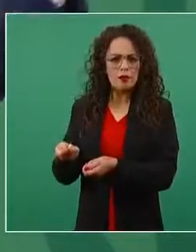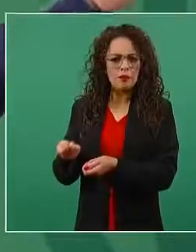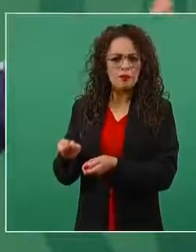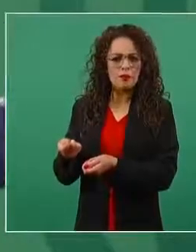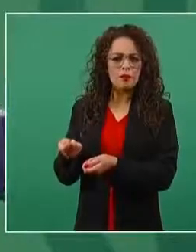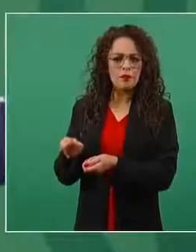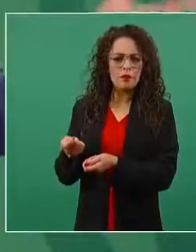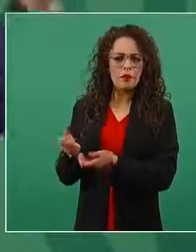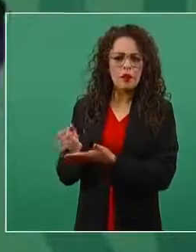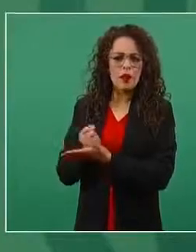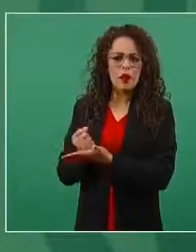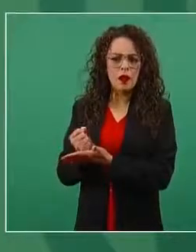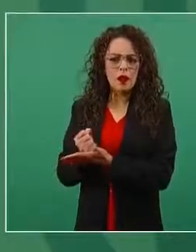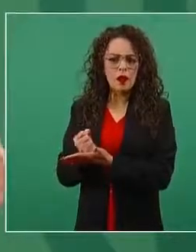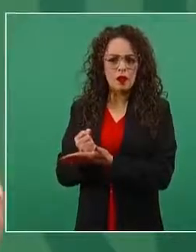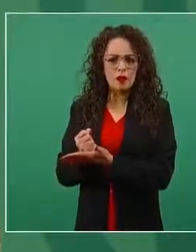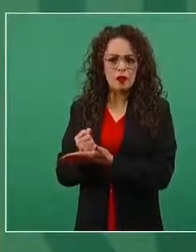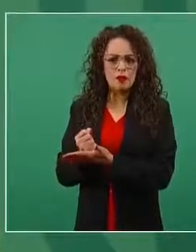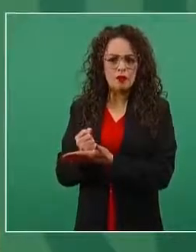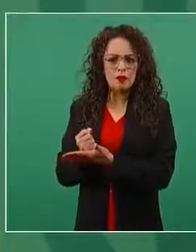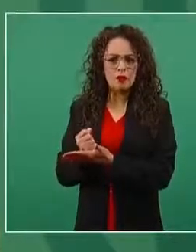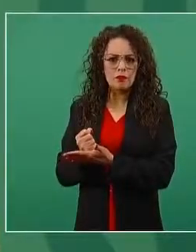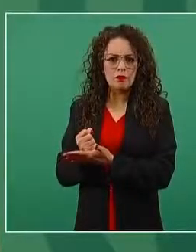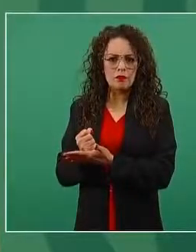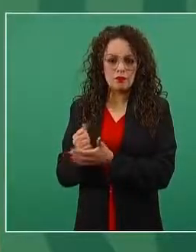con Nacional Financiera.